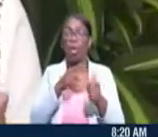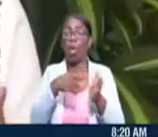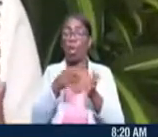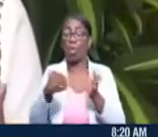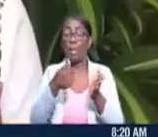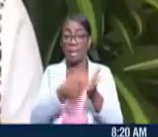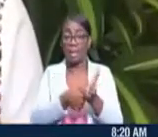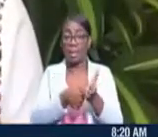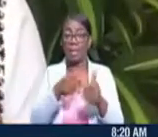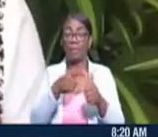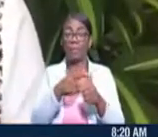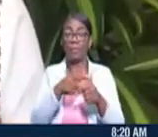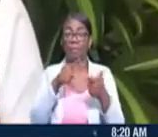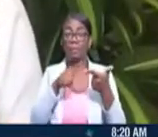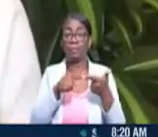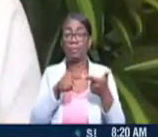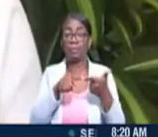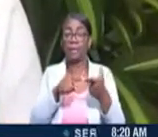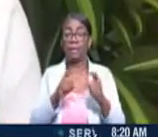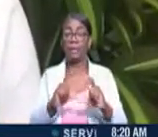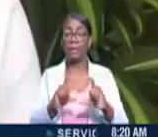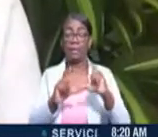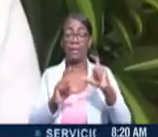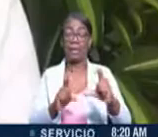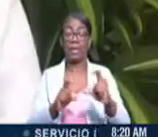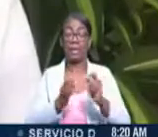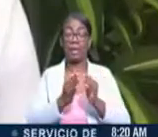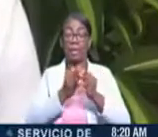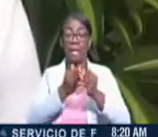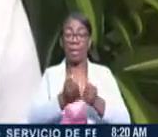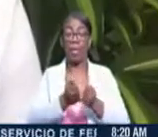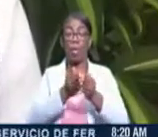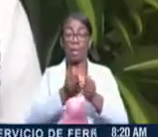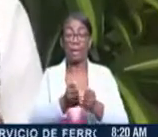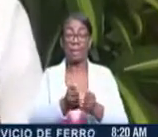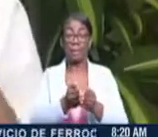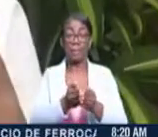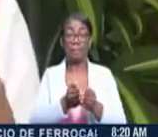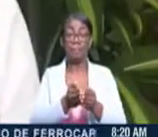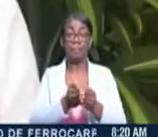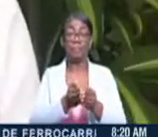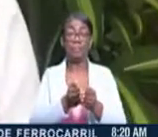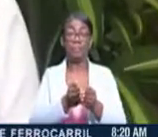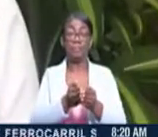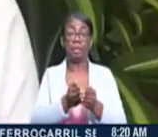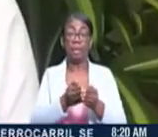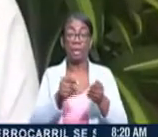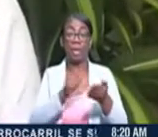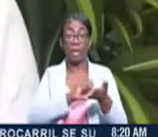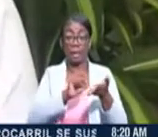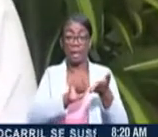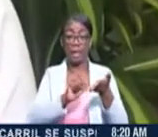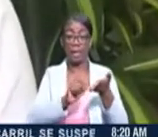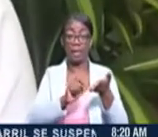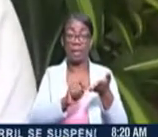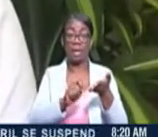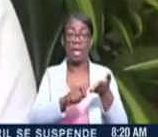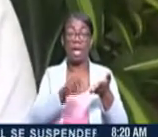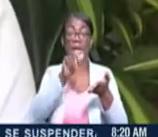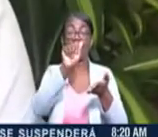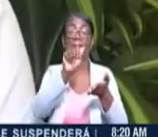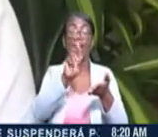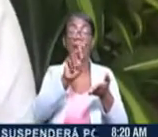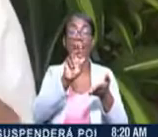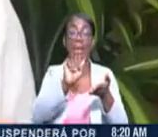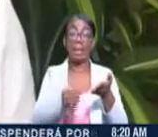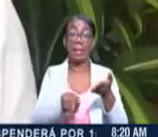cédula, la certificación de la embarcación, es decir, que la embarcación tenga su patente de registro por parte de la Autoridad Marítima de